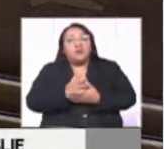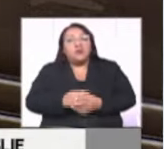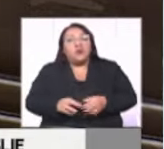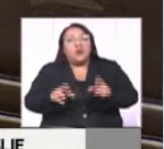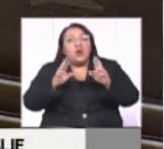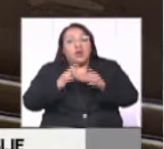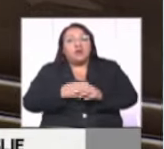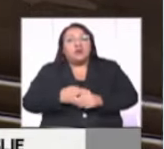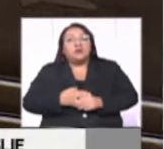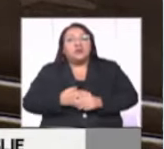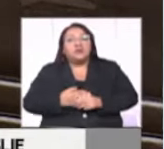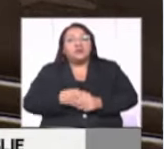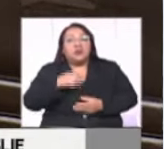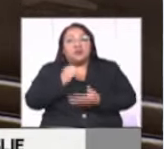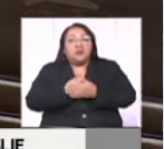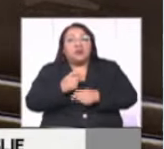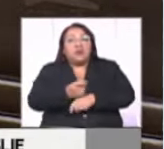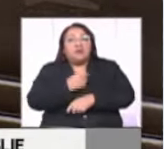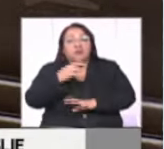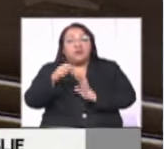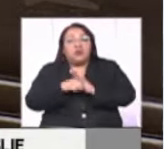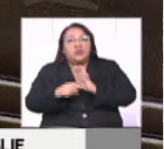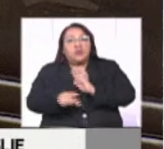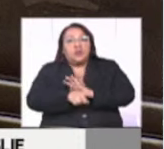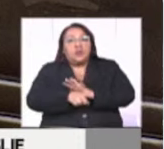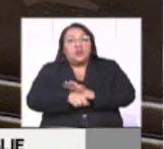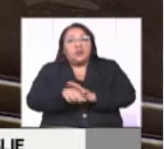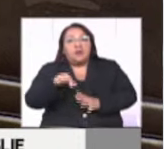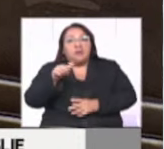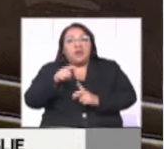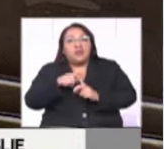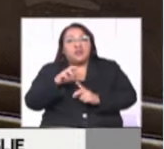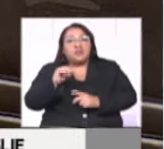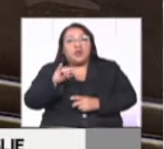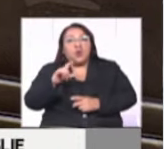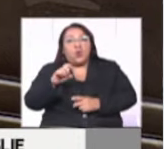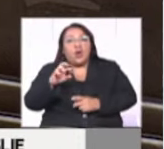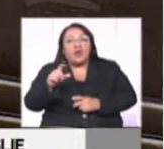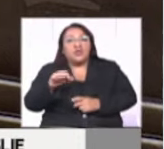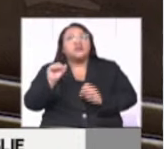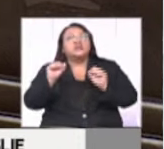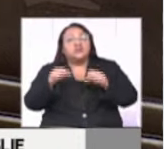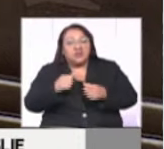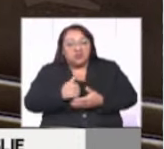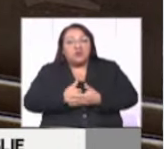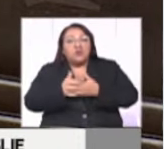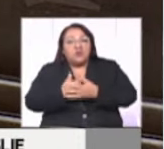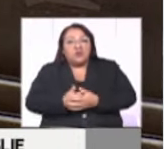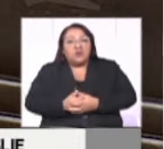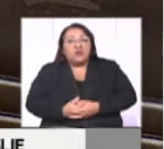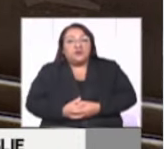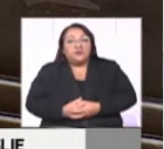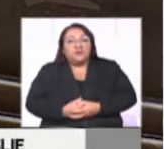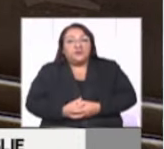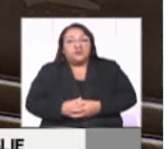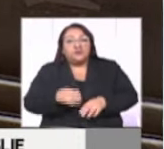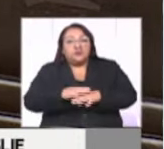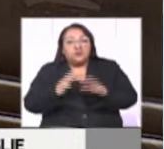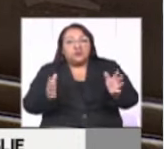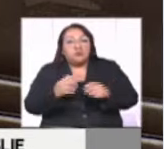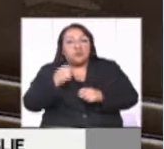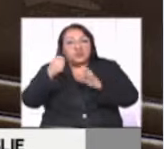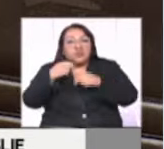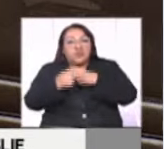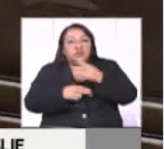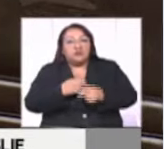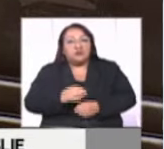se apruebe rápidamente el proyecto de ley de Patricia Juárez, que sí va a incentivar la producción de cine